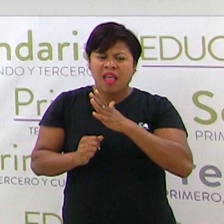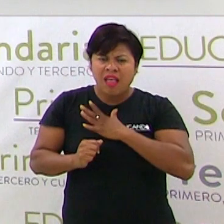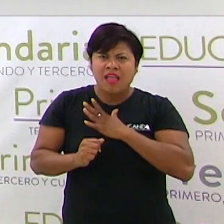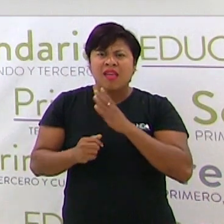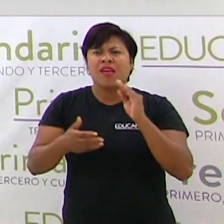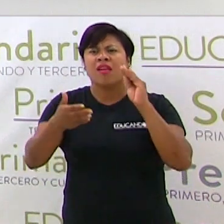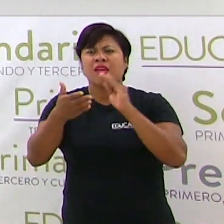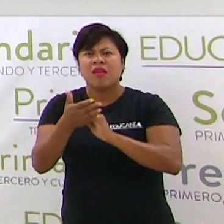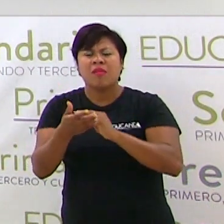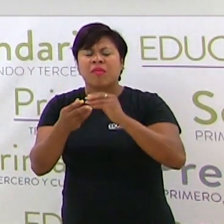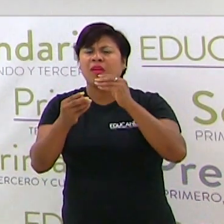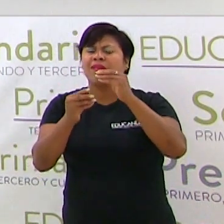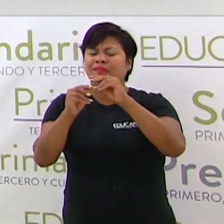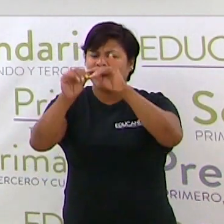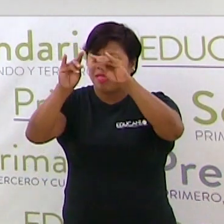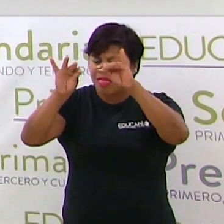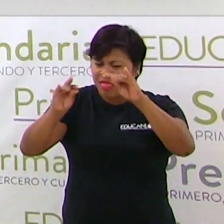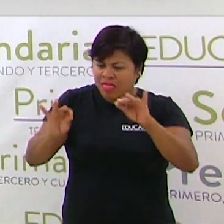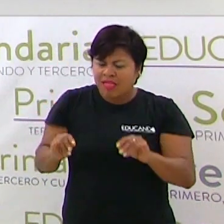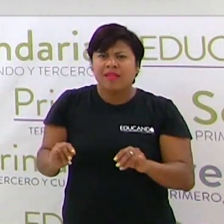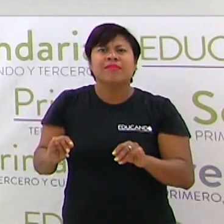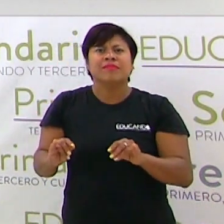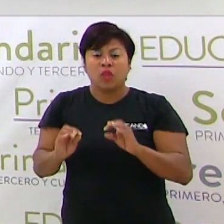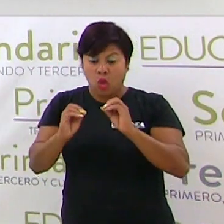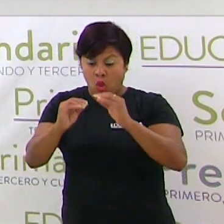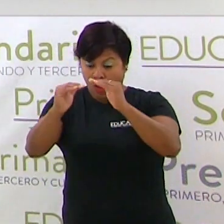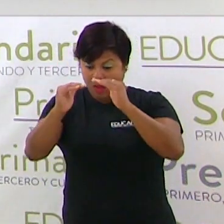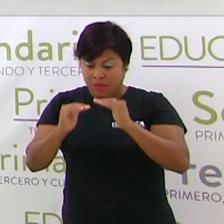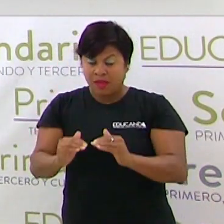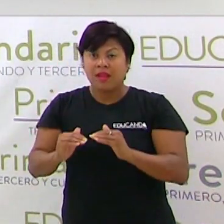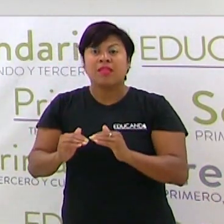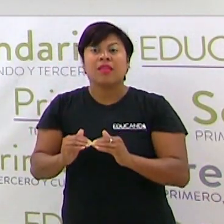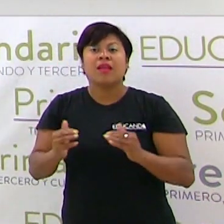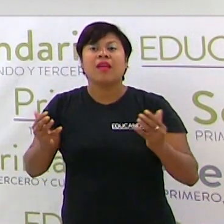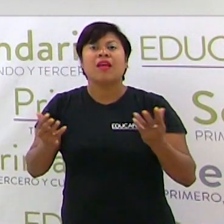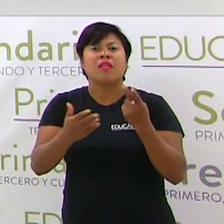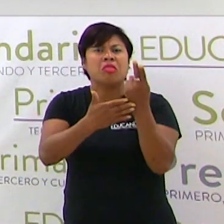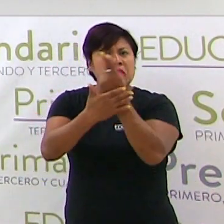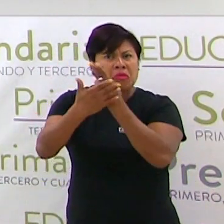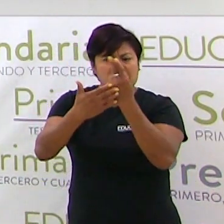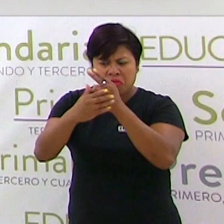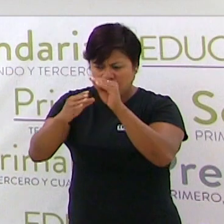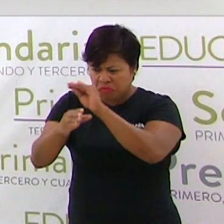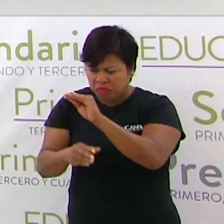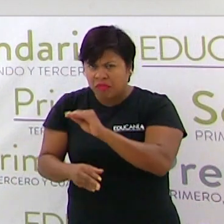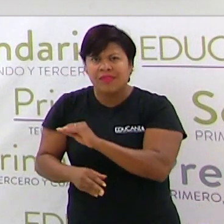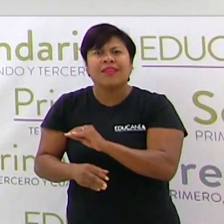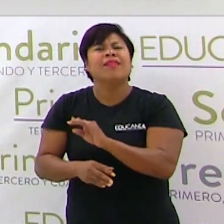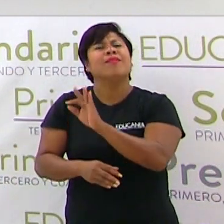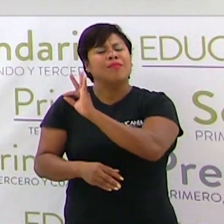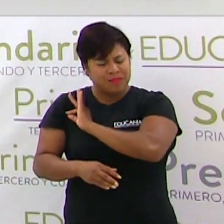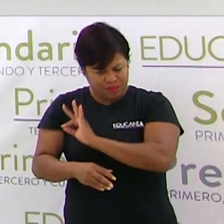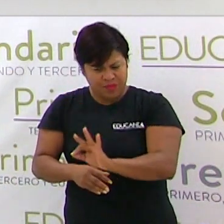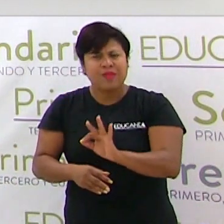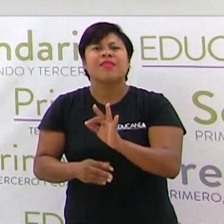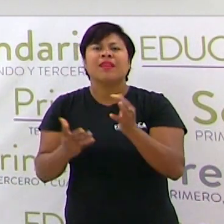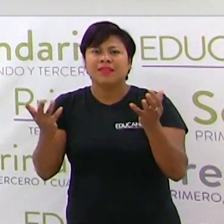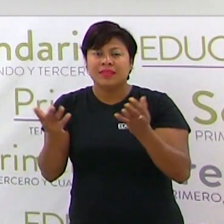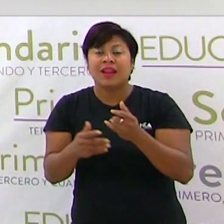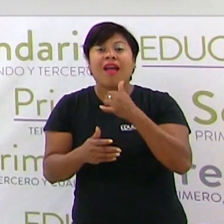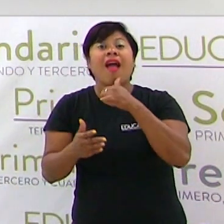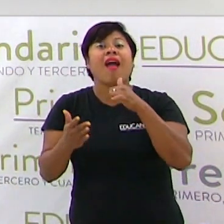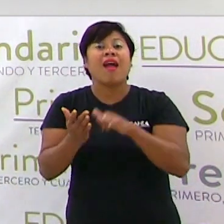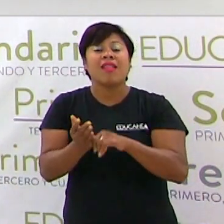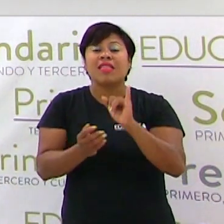hasta diamantina o abajo de la carta hacen un dibujo, ¿verdad? Todo eso se vale en una